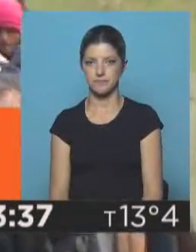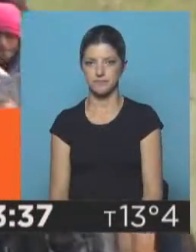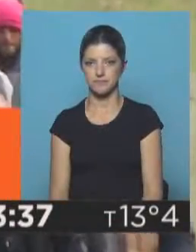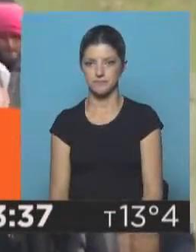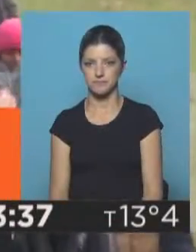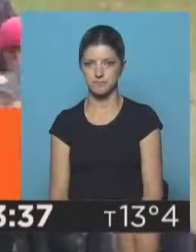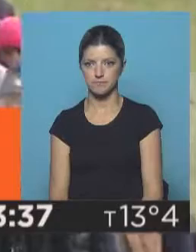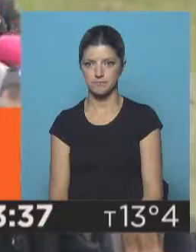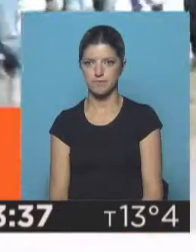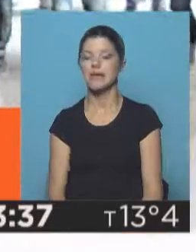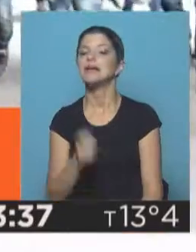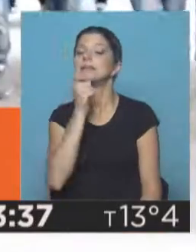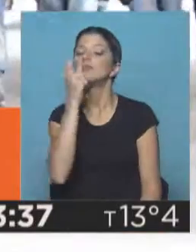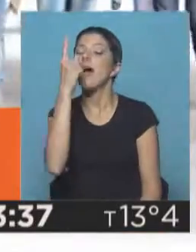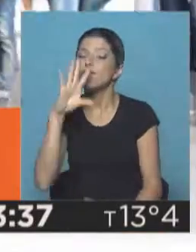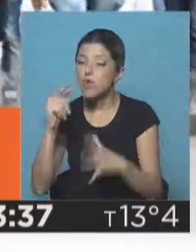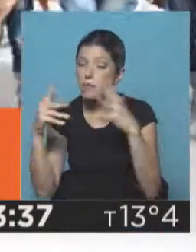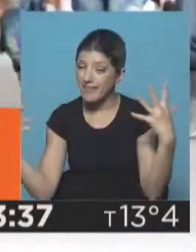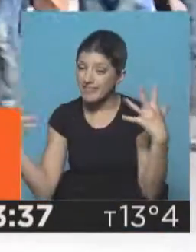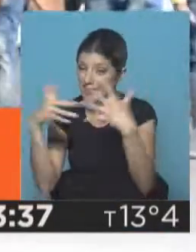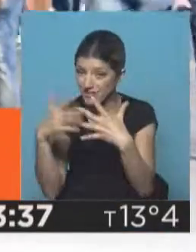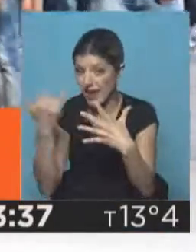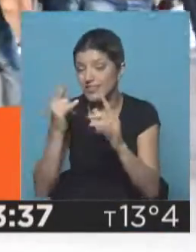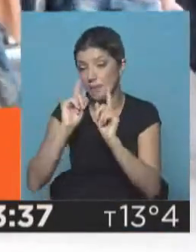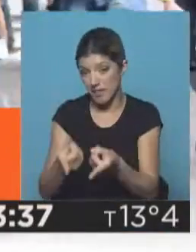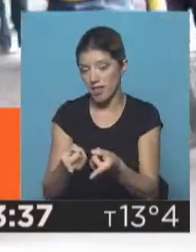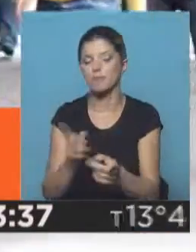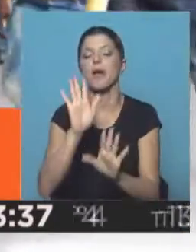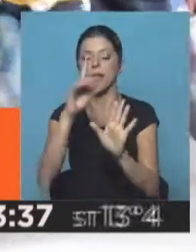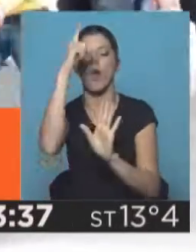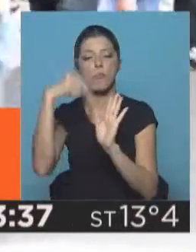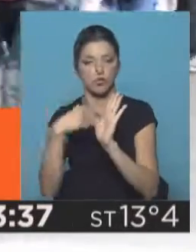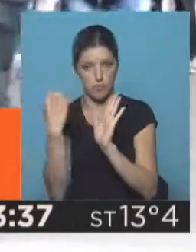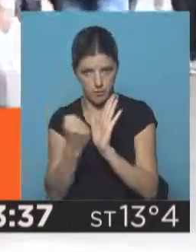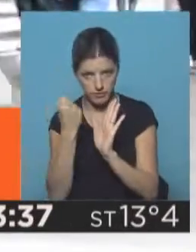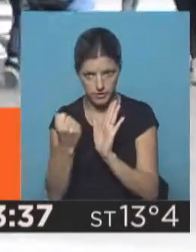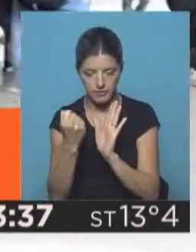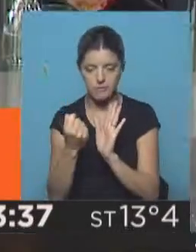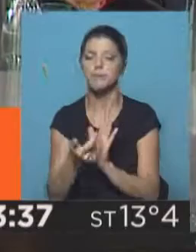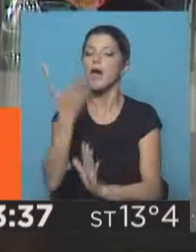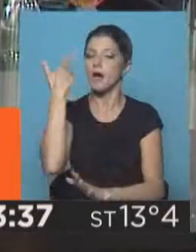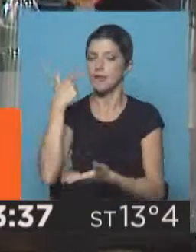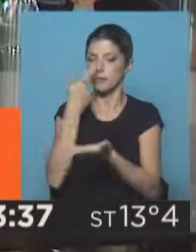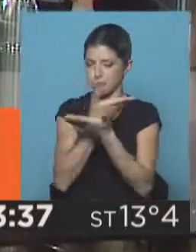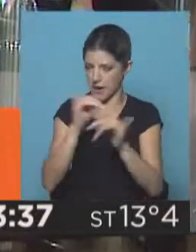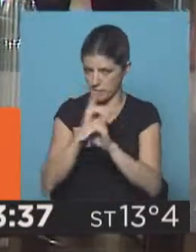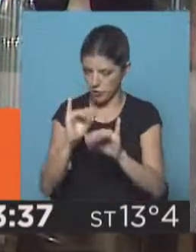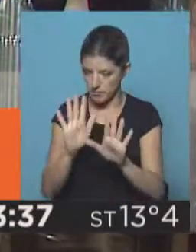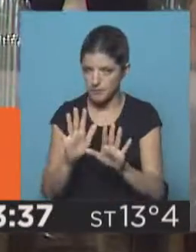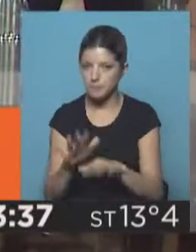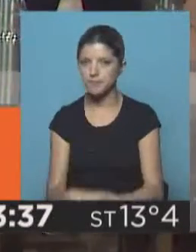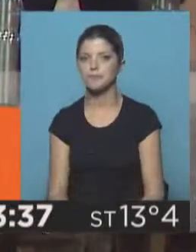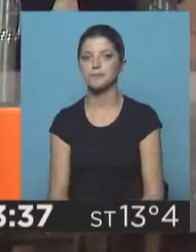si hay una forma de integración de esto, porque aparte hay un fenómeno importante, algunos de los casos que describíamos en el informe.